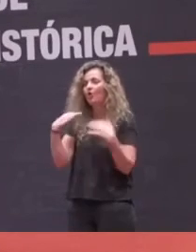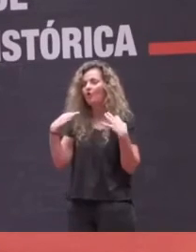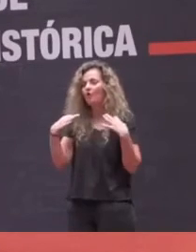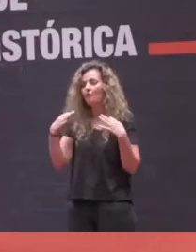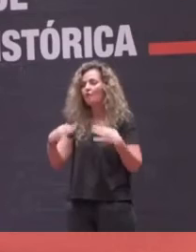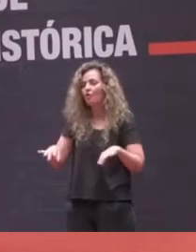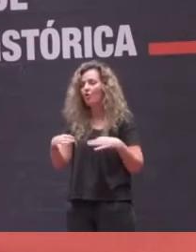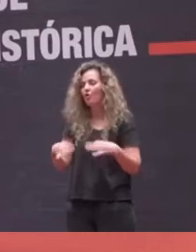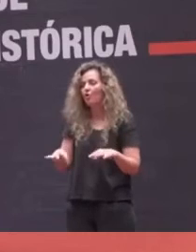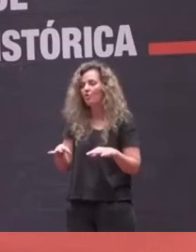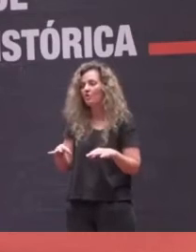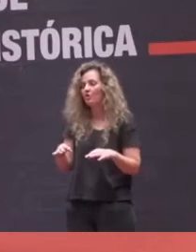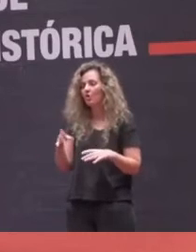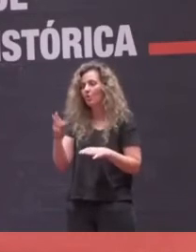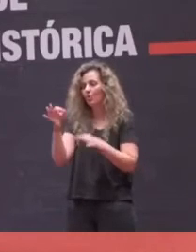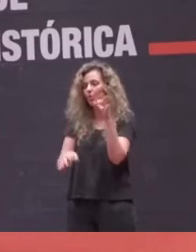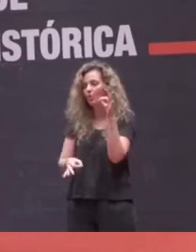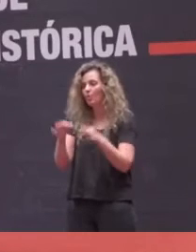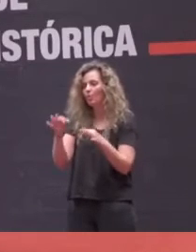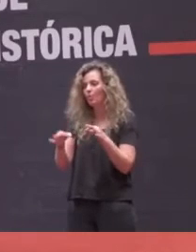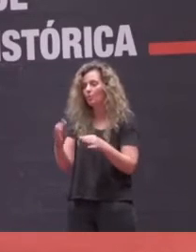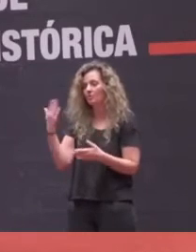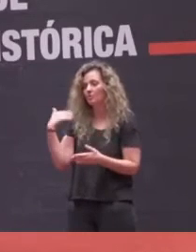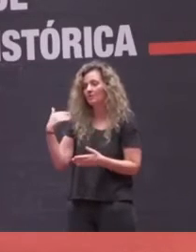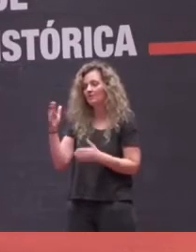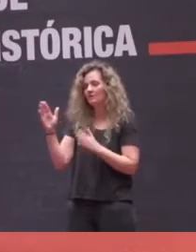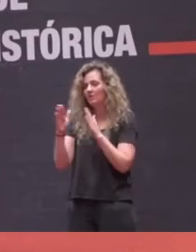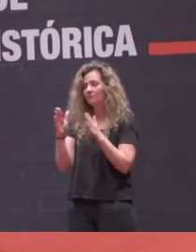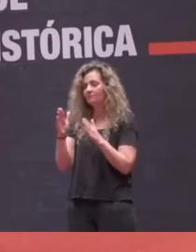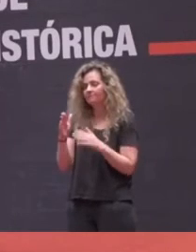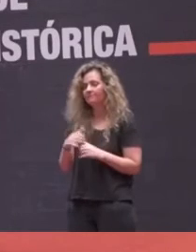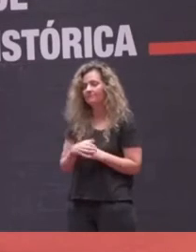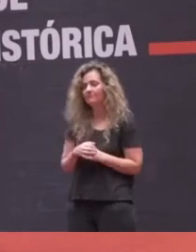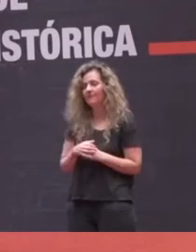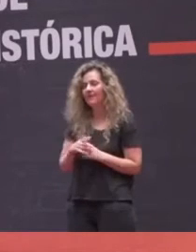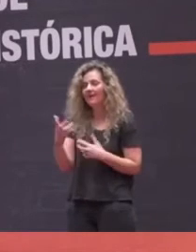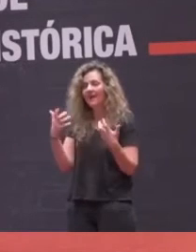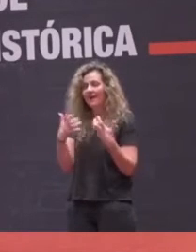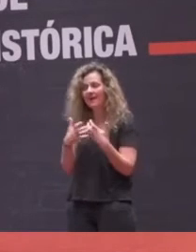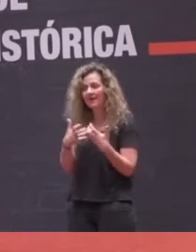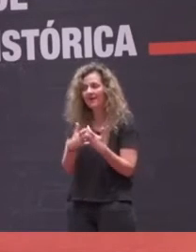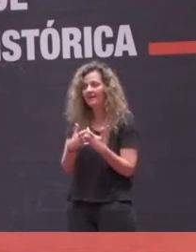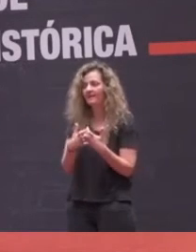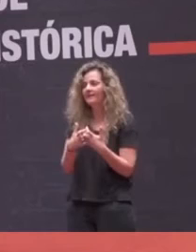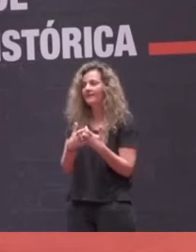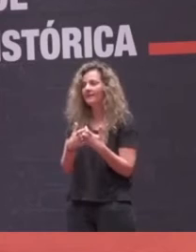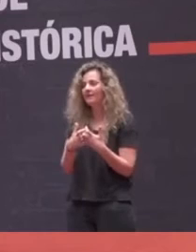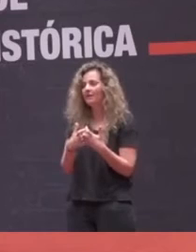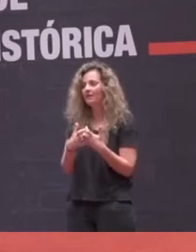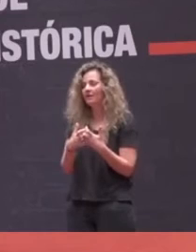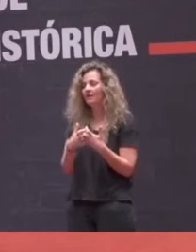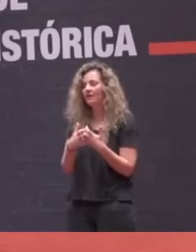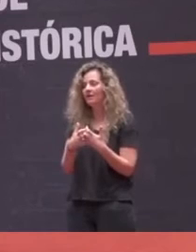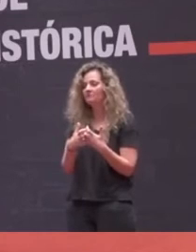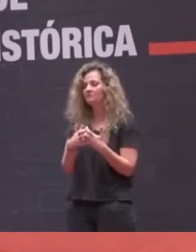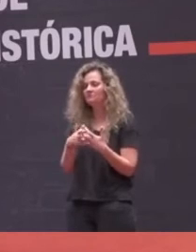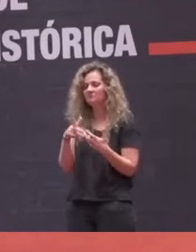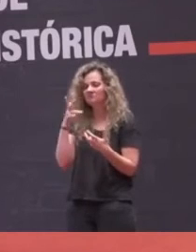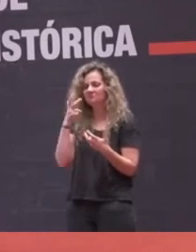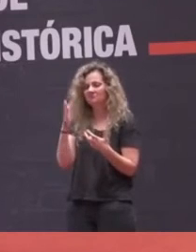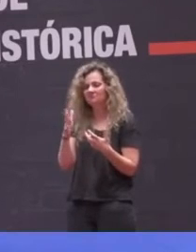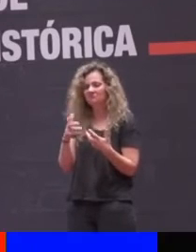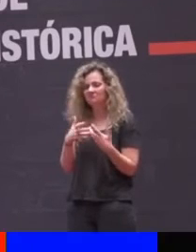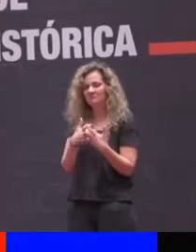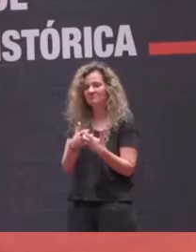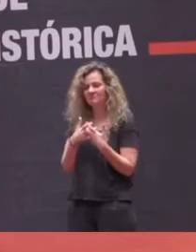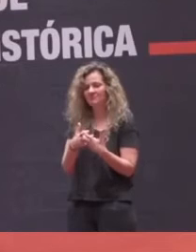Se ponen en cuestión los negocios jurídicos realizados en momentos muy delicados, tanto en la guerra como una vez proclamado